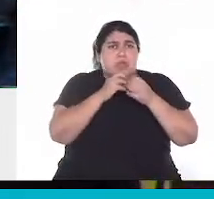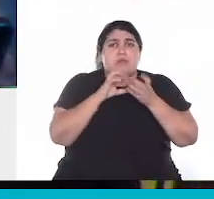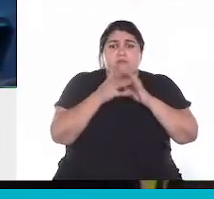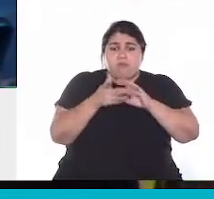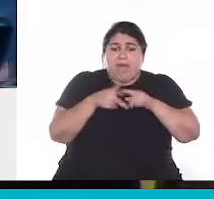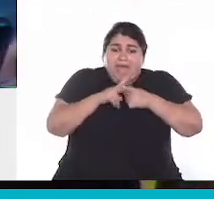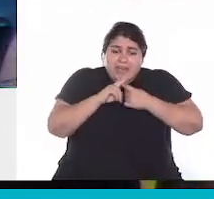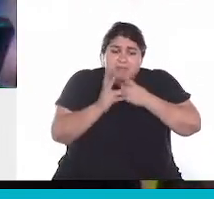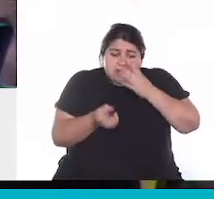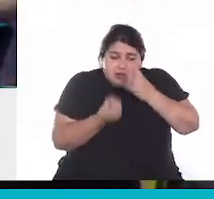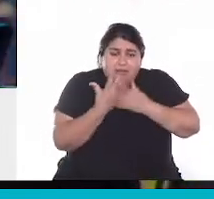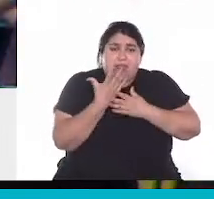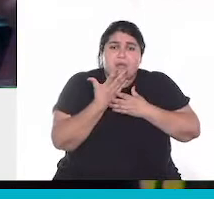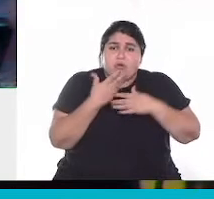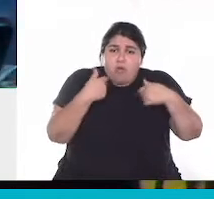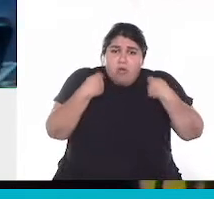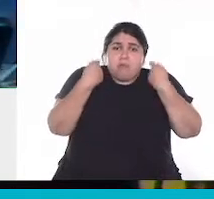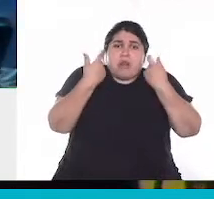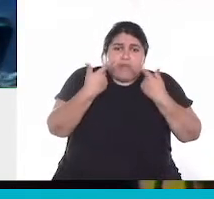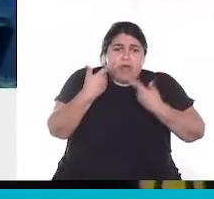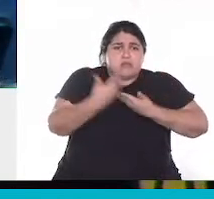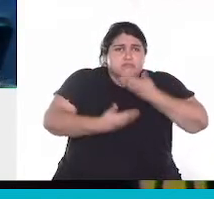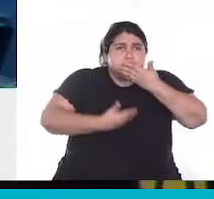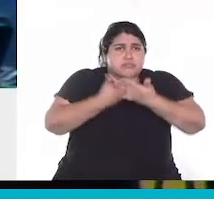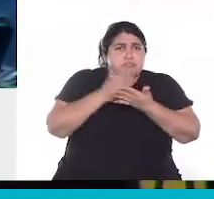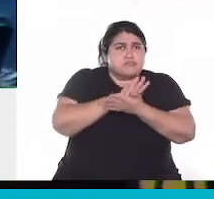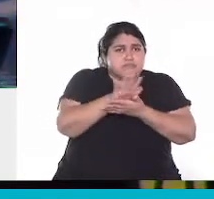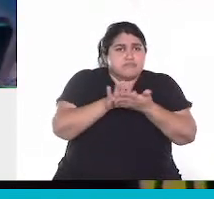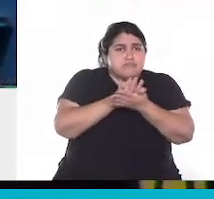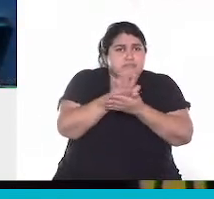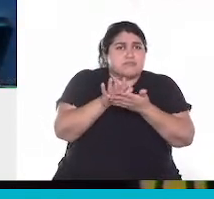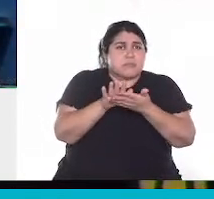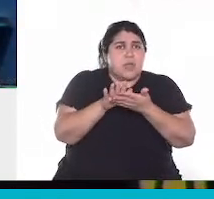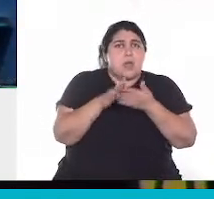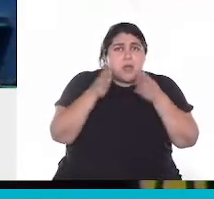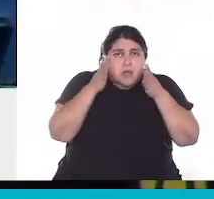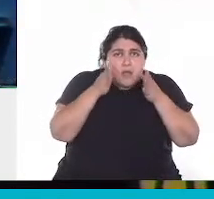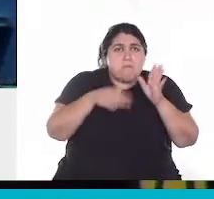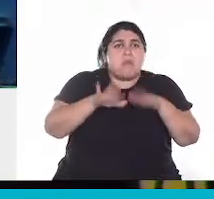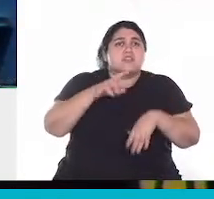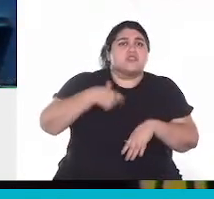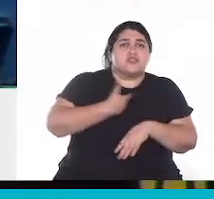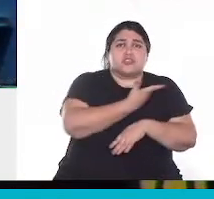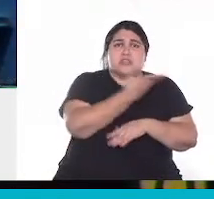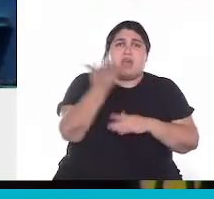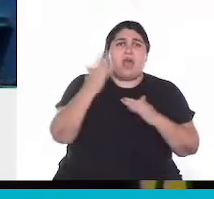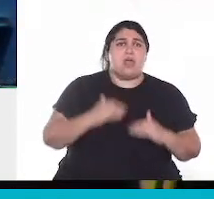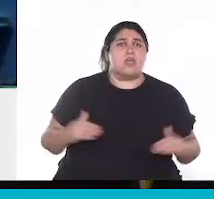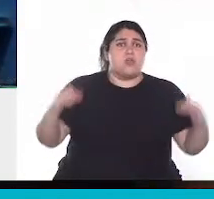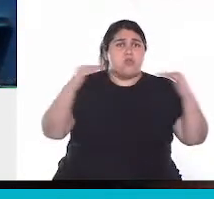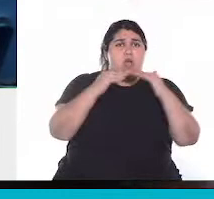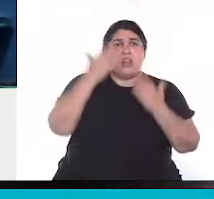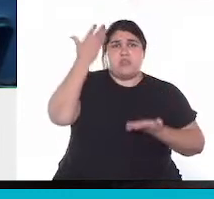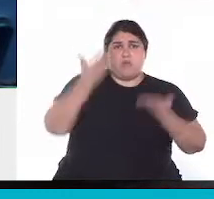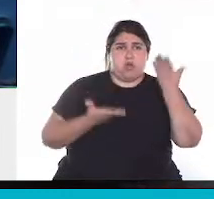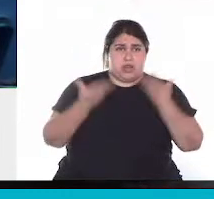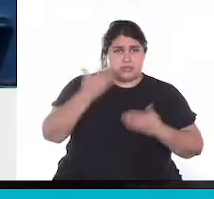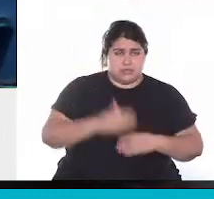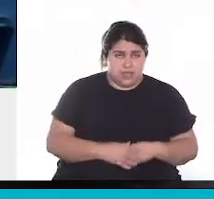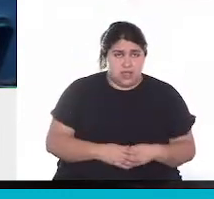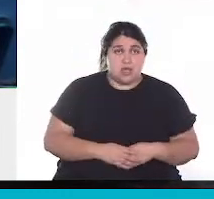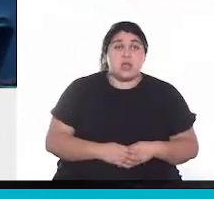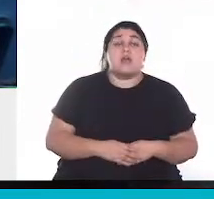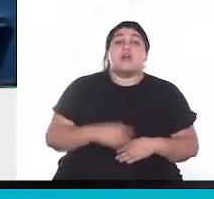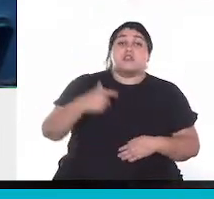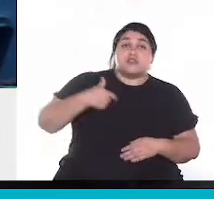herramientas que permitan ir en el sentido de la construcción de una sociedad cada vez más justa y democrática. Y en esa sociedad